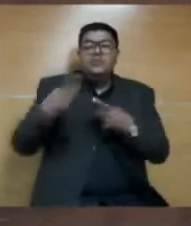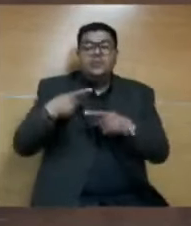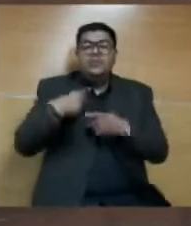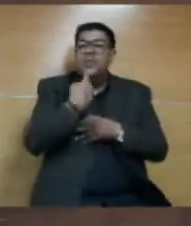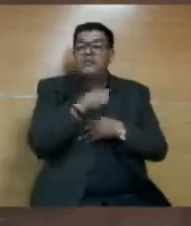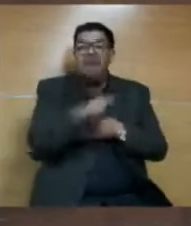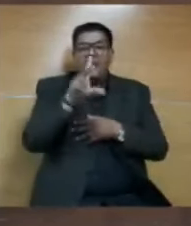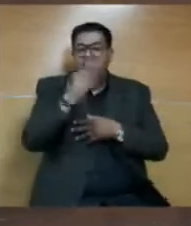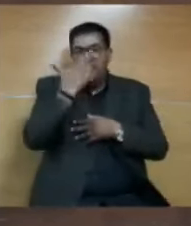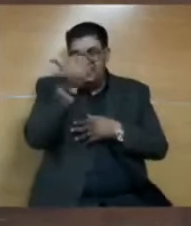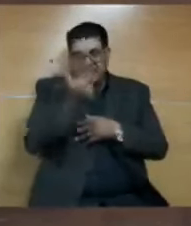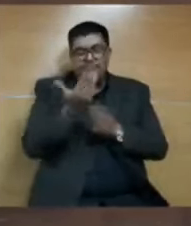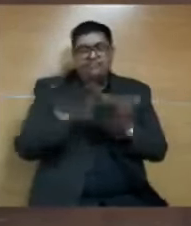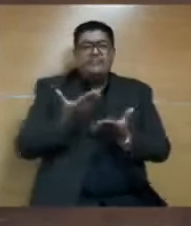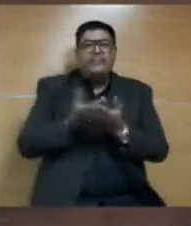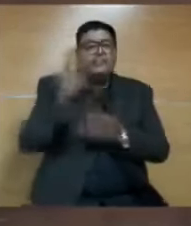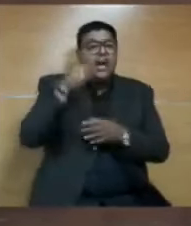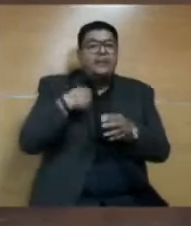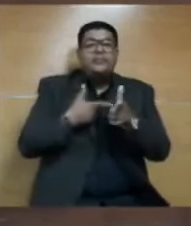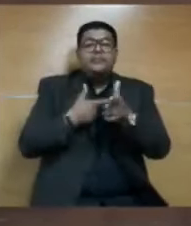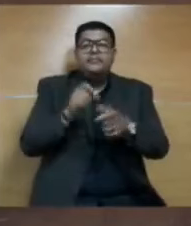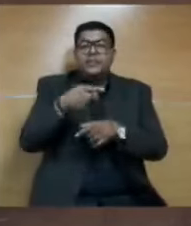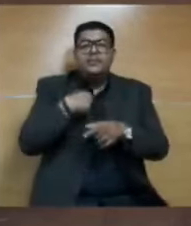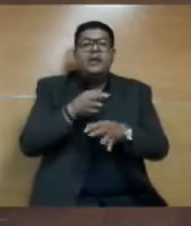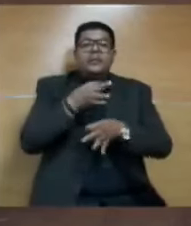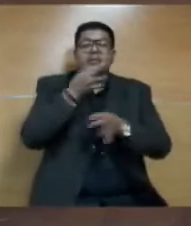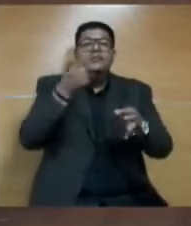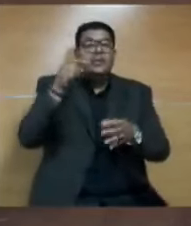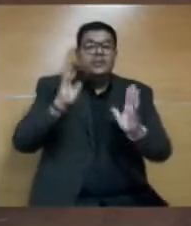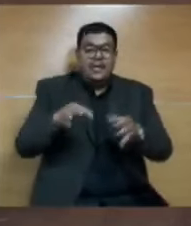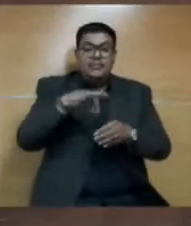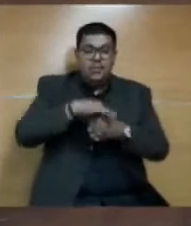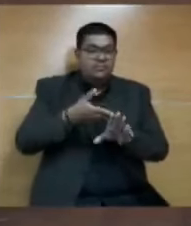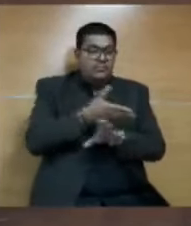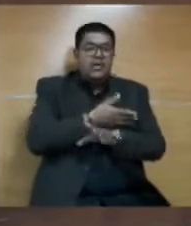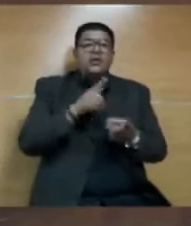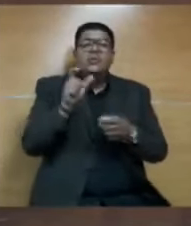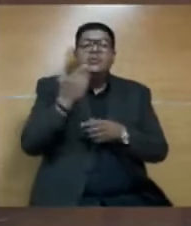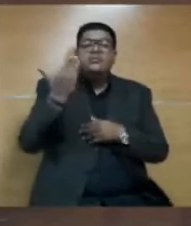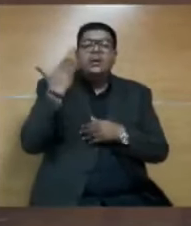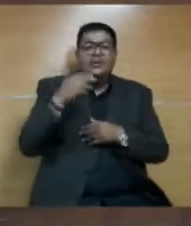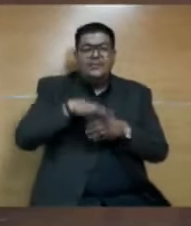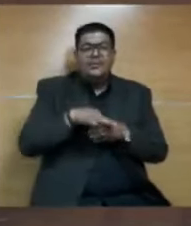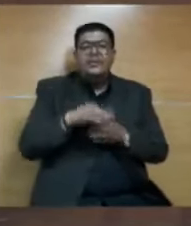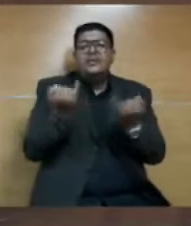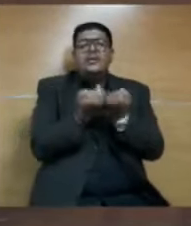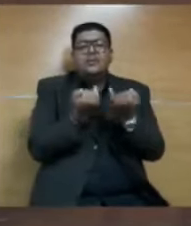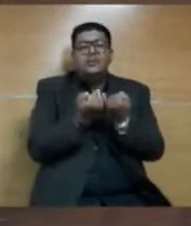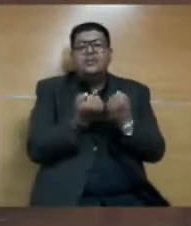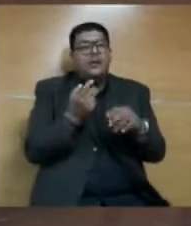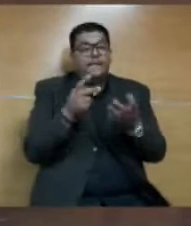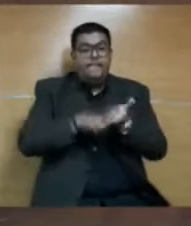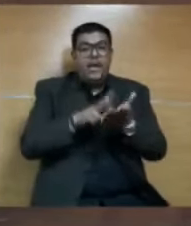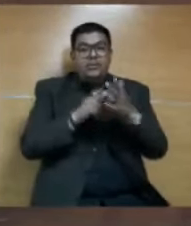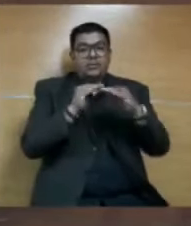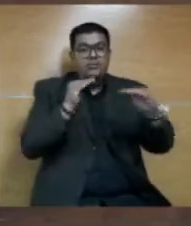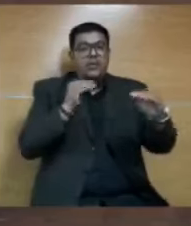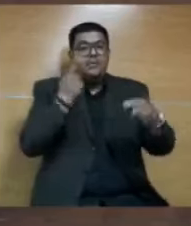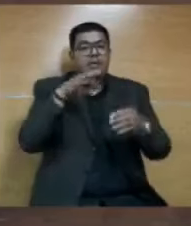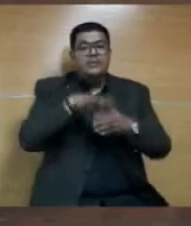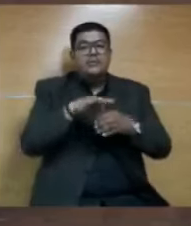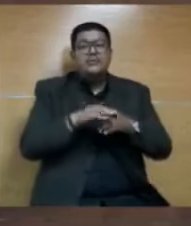con base en el principio de conservación de los actos públicos válidamente celebrados y el principio de igual valor del